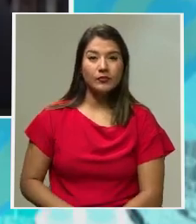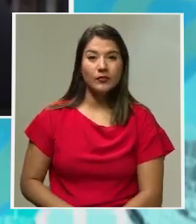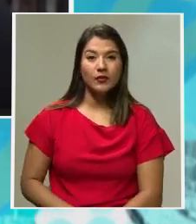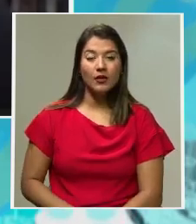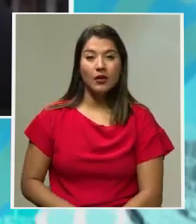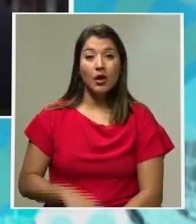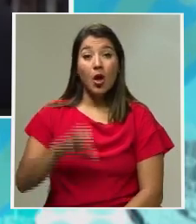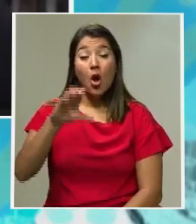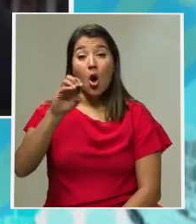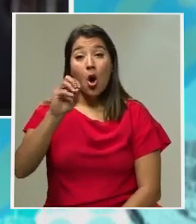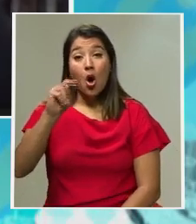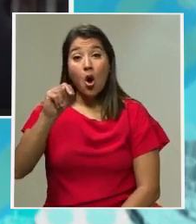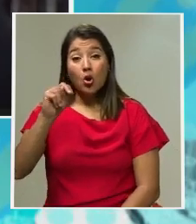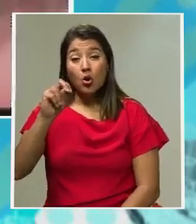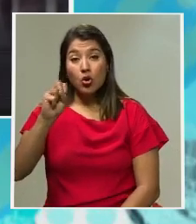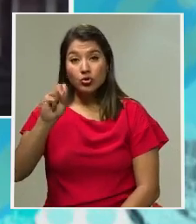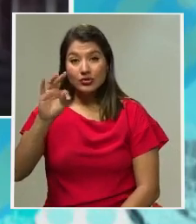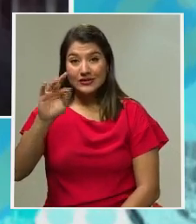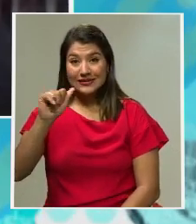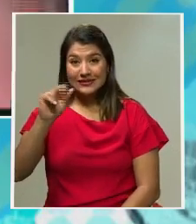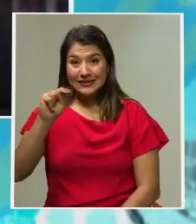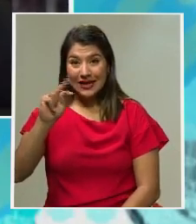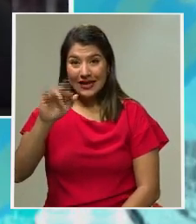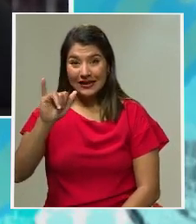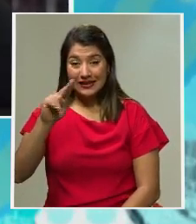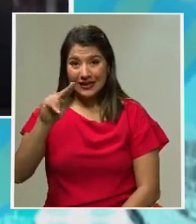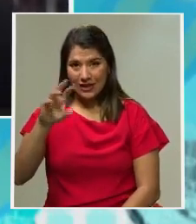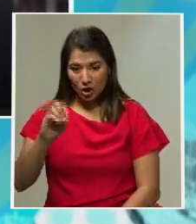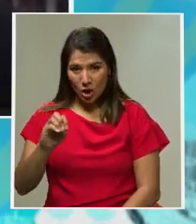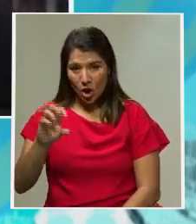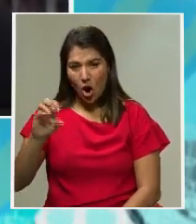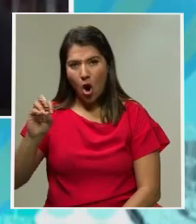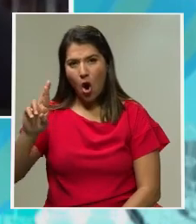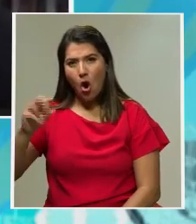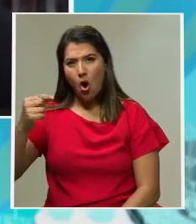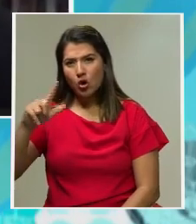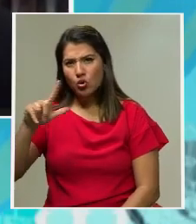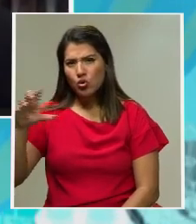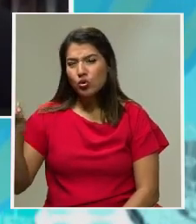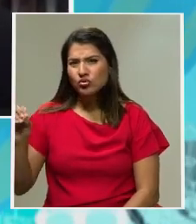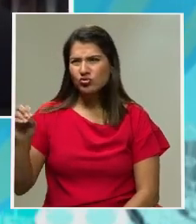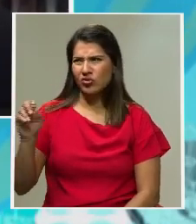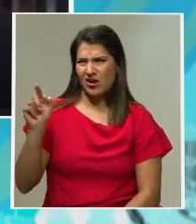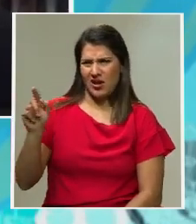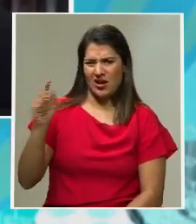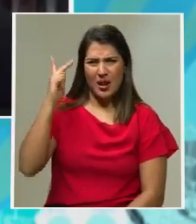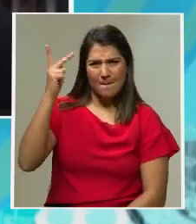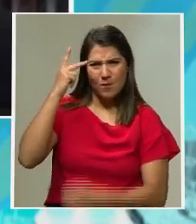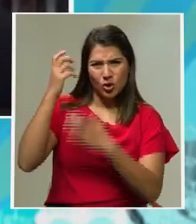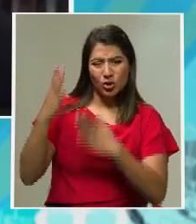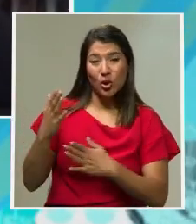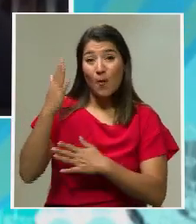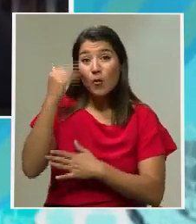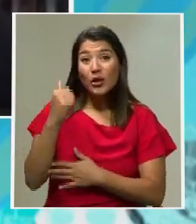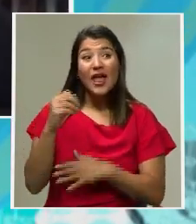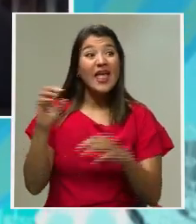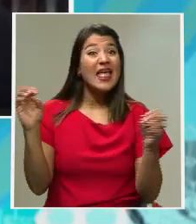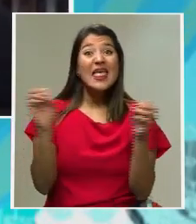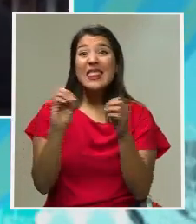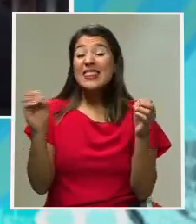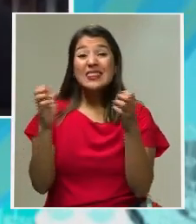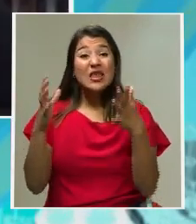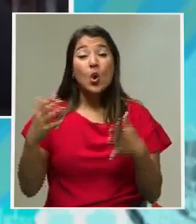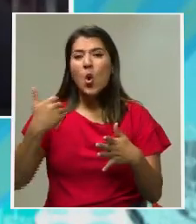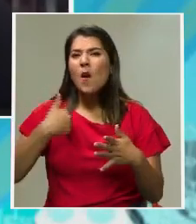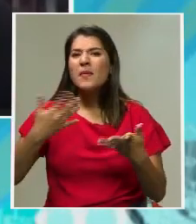Constantino Urcullo, que es como politólogo. Yo creí que estaba llamando a Carlos, y es porque ningún hombre le quería aceptar que estaba viendo Betty la